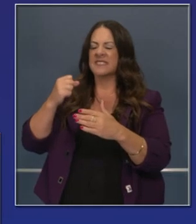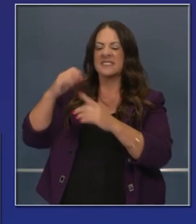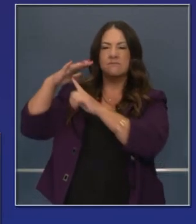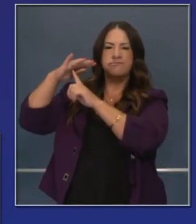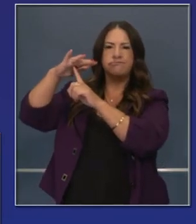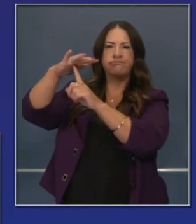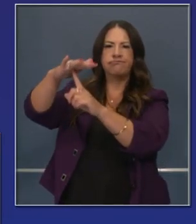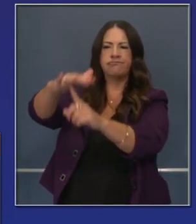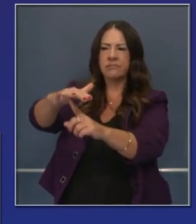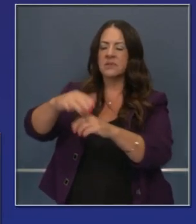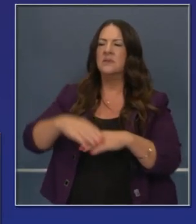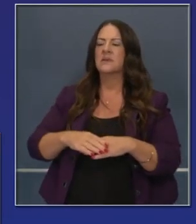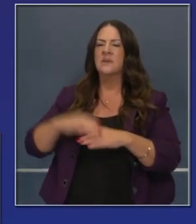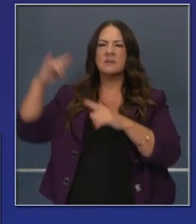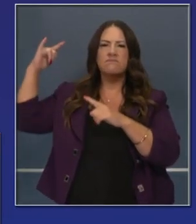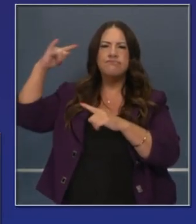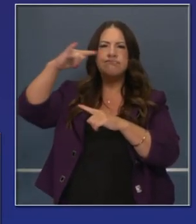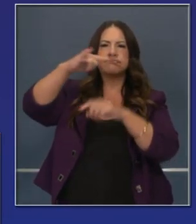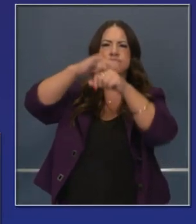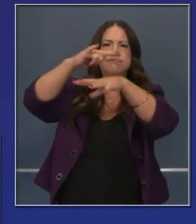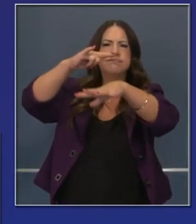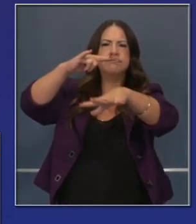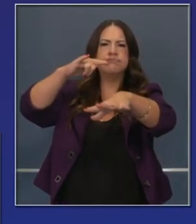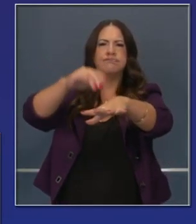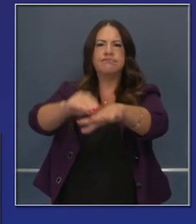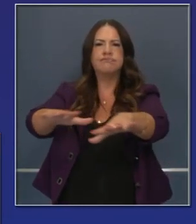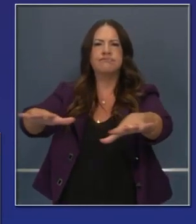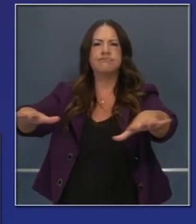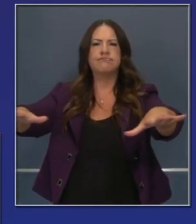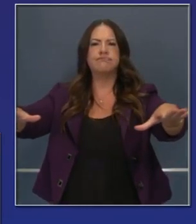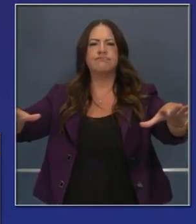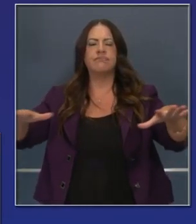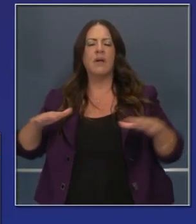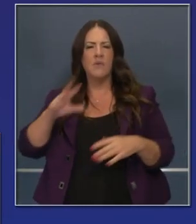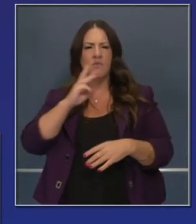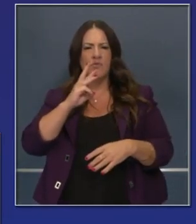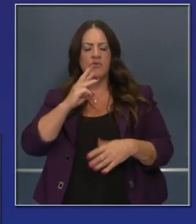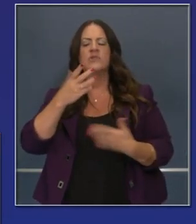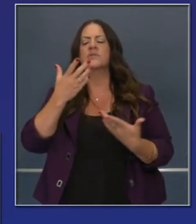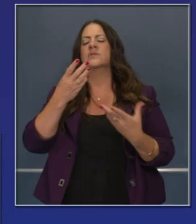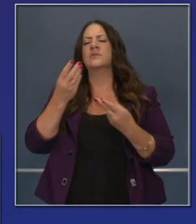posibilidad de traer a más aeronaves,